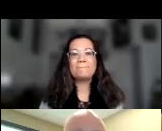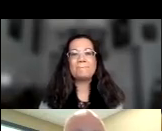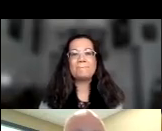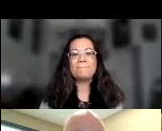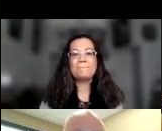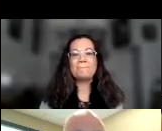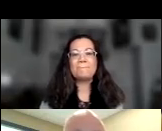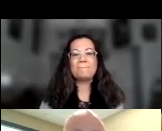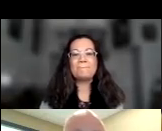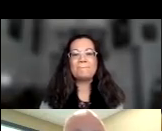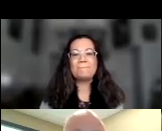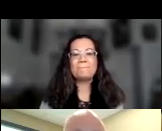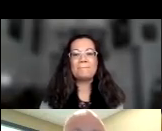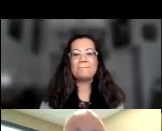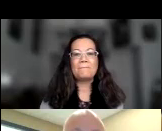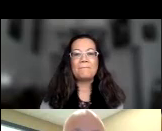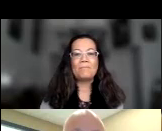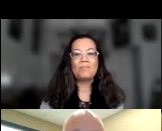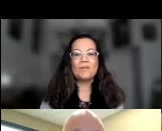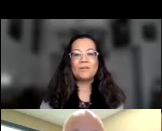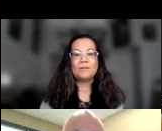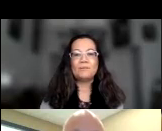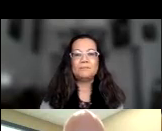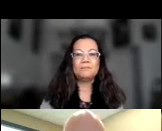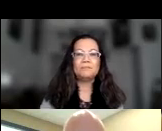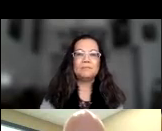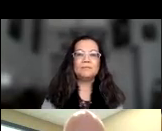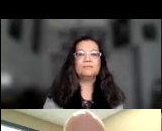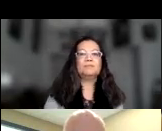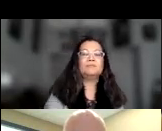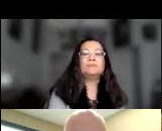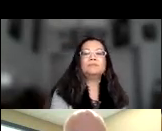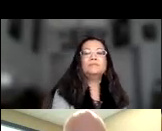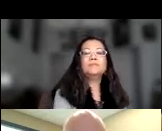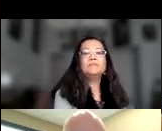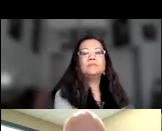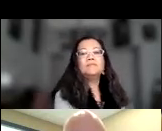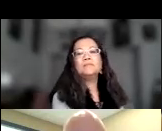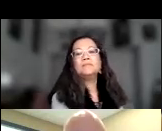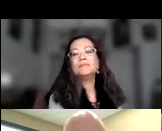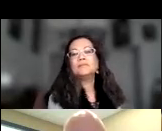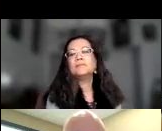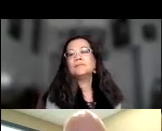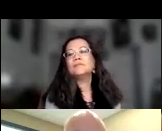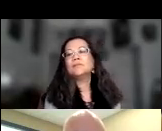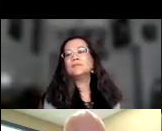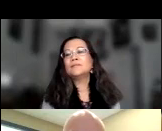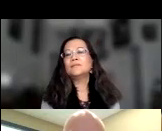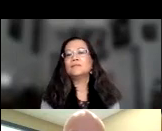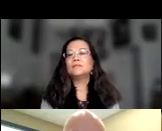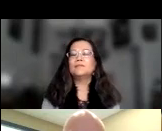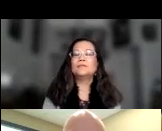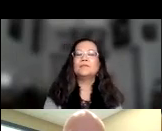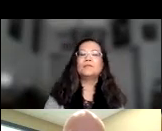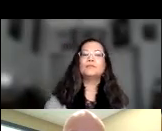puede presentar la encuesta y luego vamos a dar, yo voy a leer la pregunta y luego vamos a dar un tiempo para que den la respuesta. Así que la